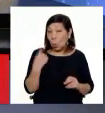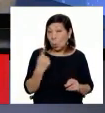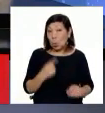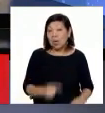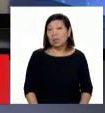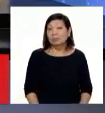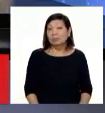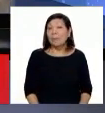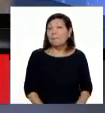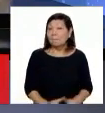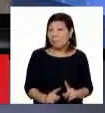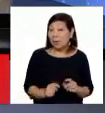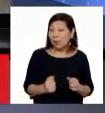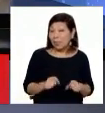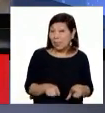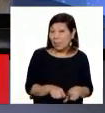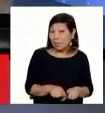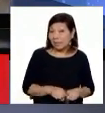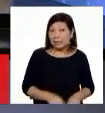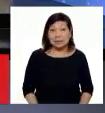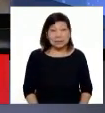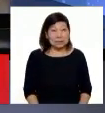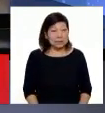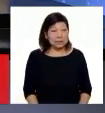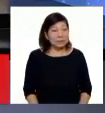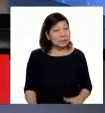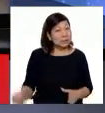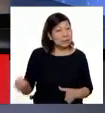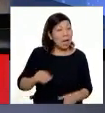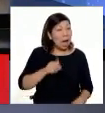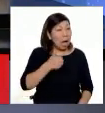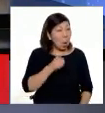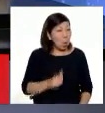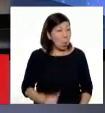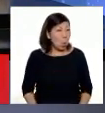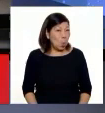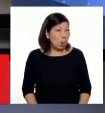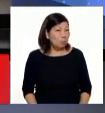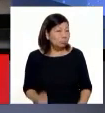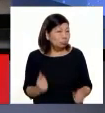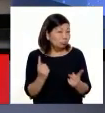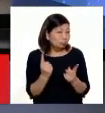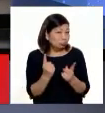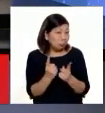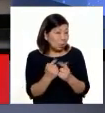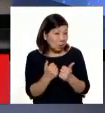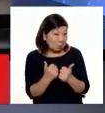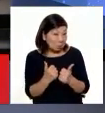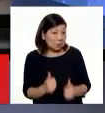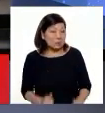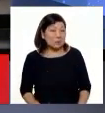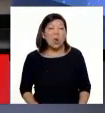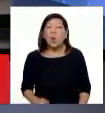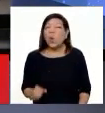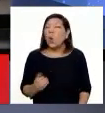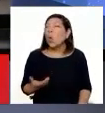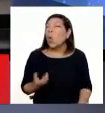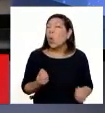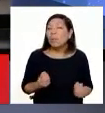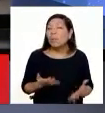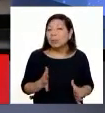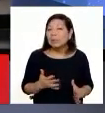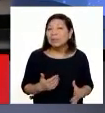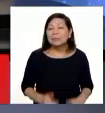jugo, la maracuyá también, pero le agregamos agua, no las consumimos directamente. ¿Está bien así o cómo